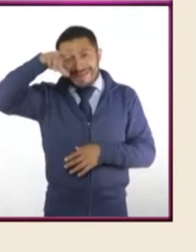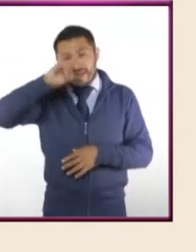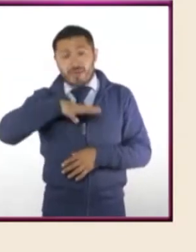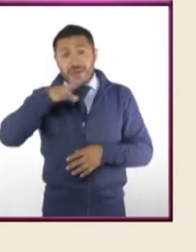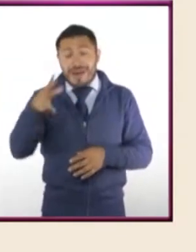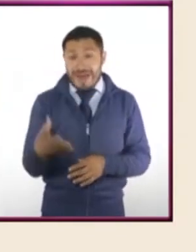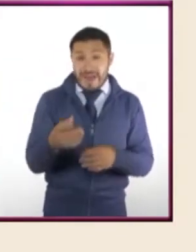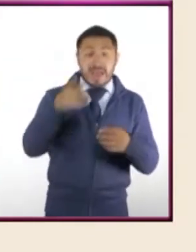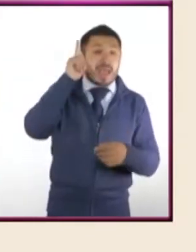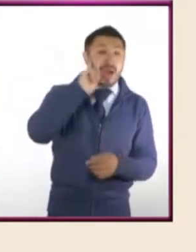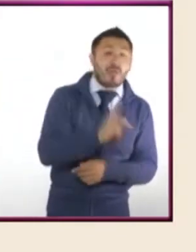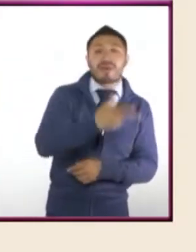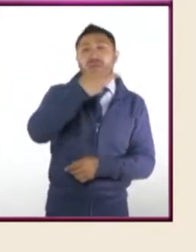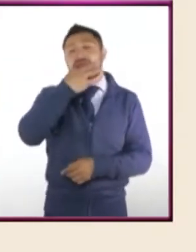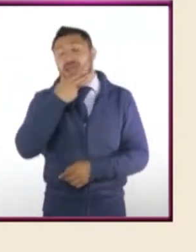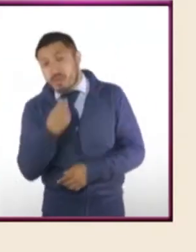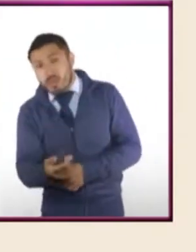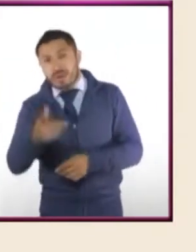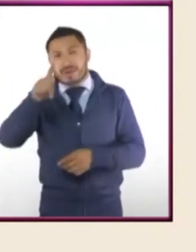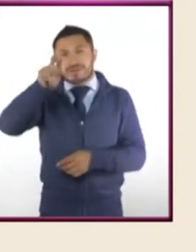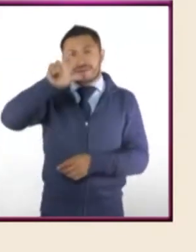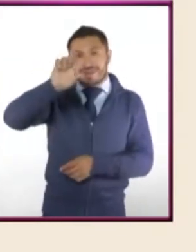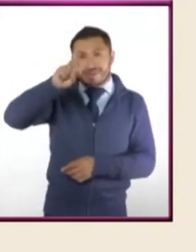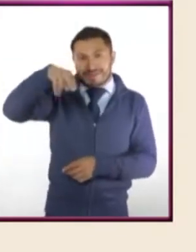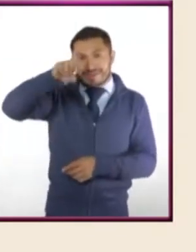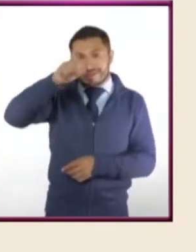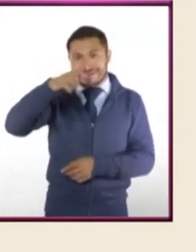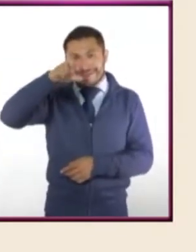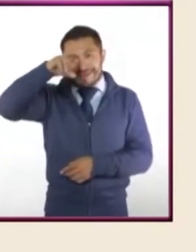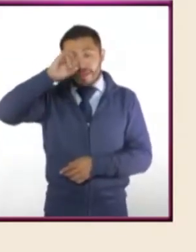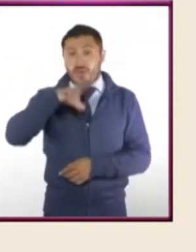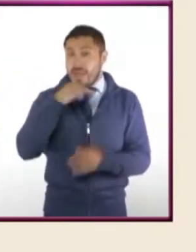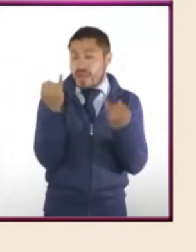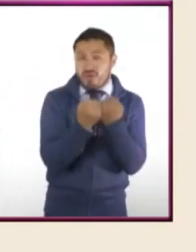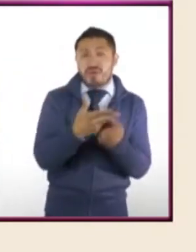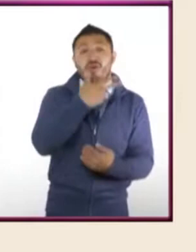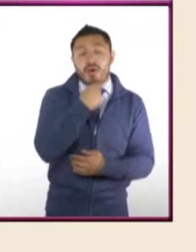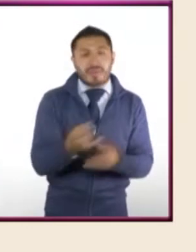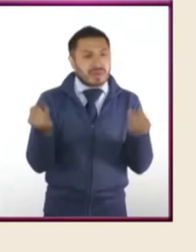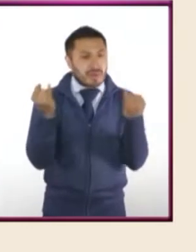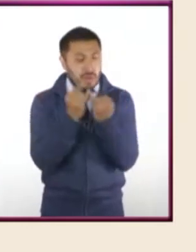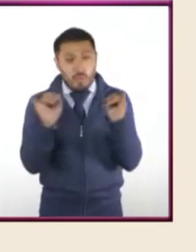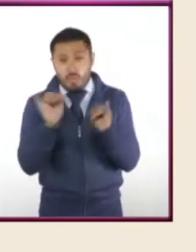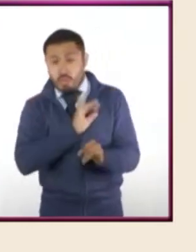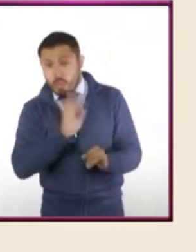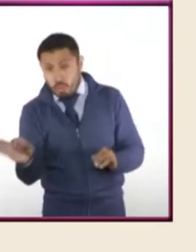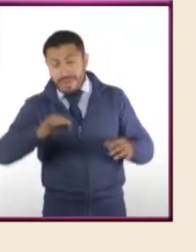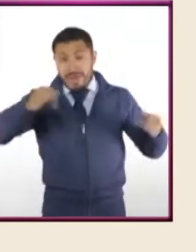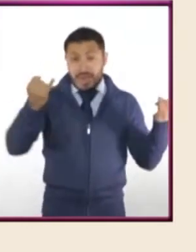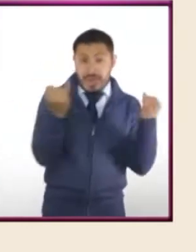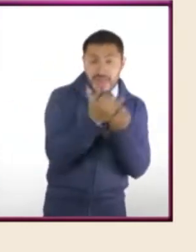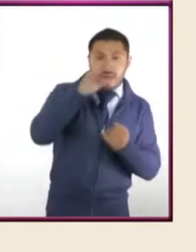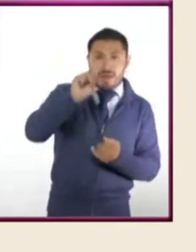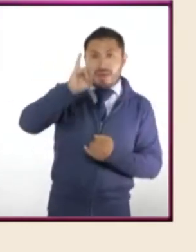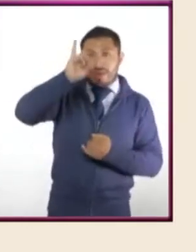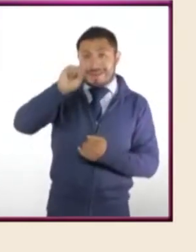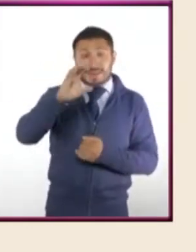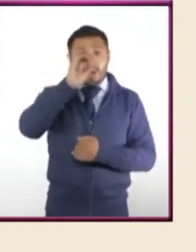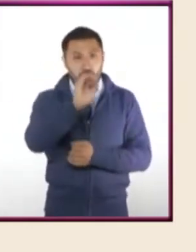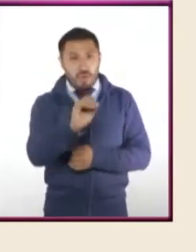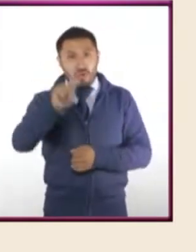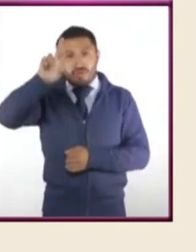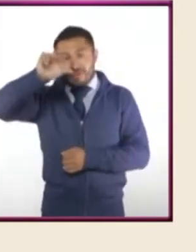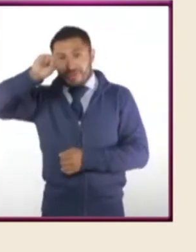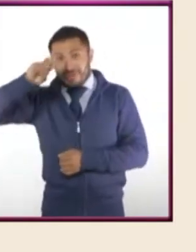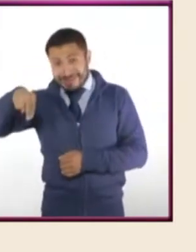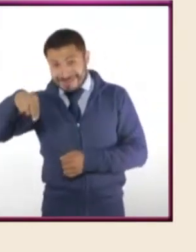transgénero. Hay mujeres cisgénero y mujeres transgénero. Lo mismo con hombres. Pueden tener una identidad cisgénero o